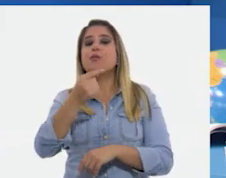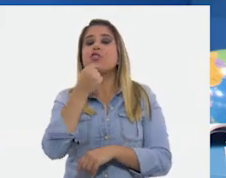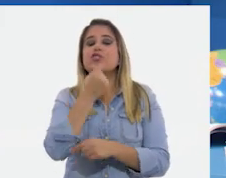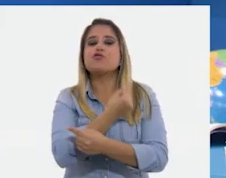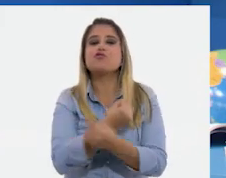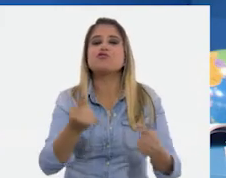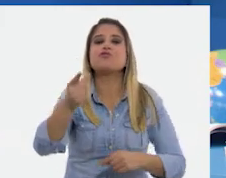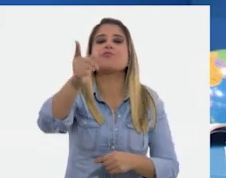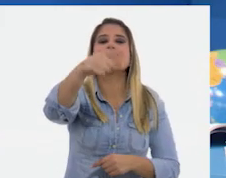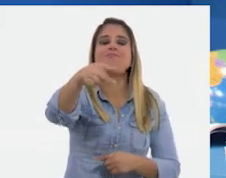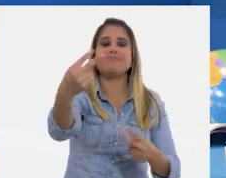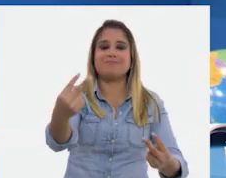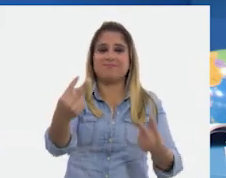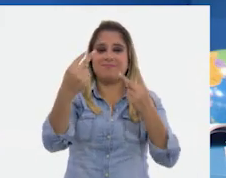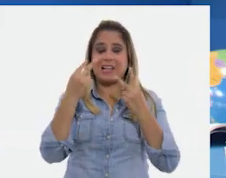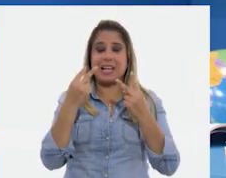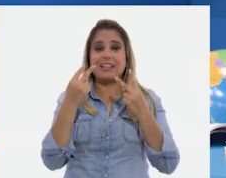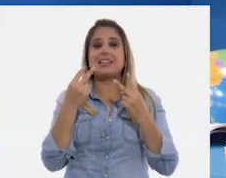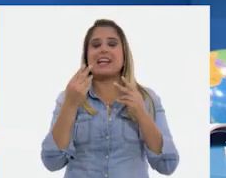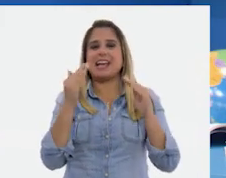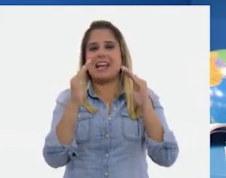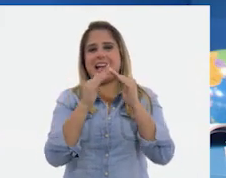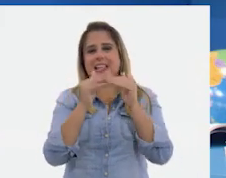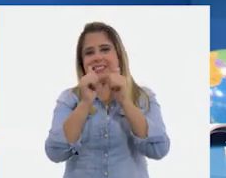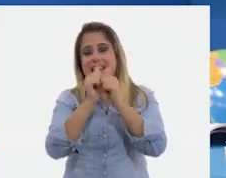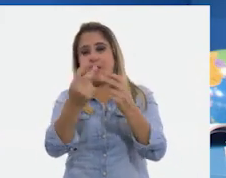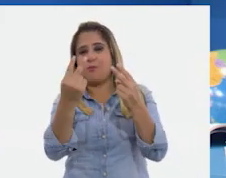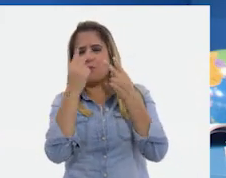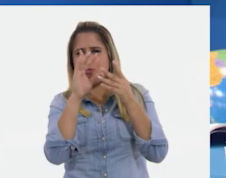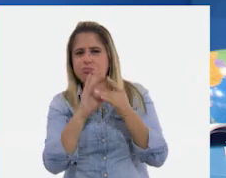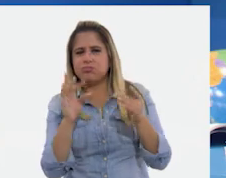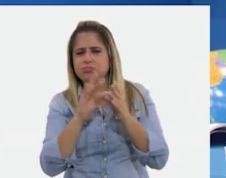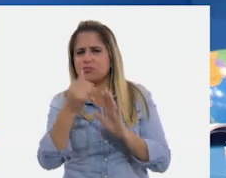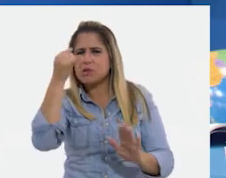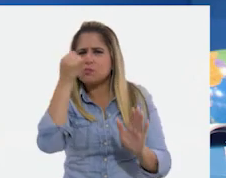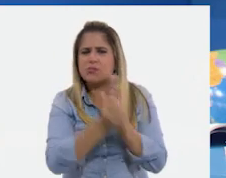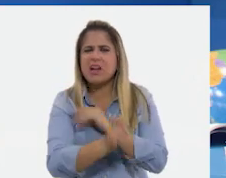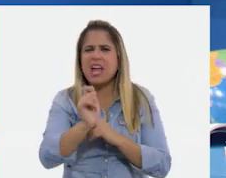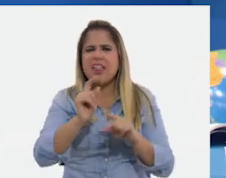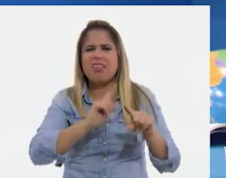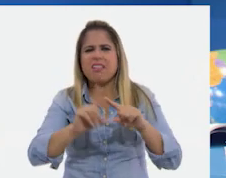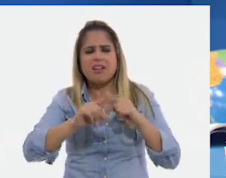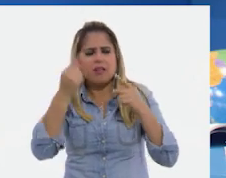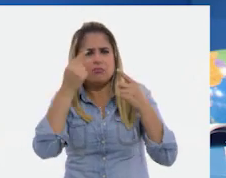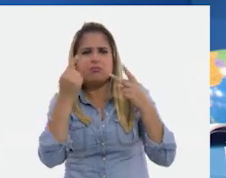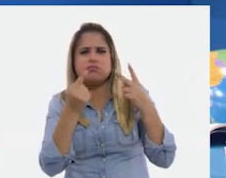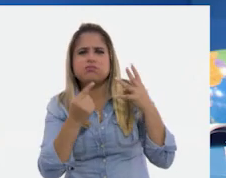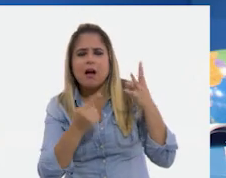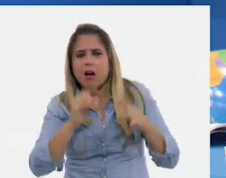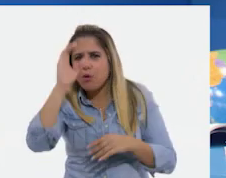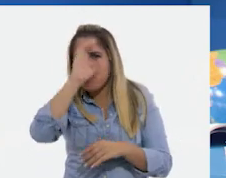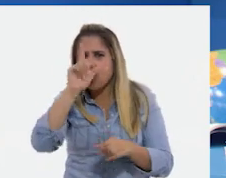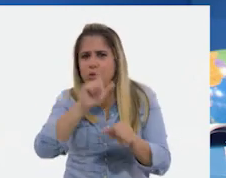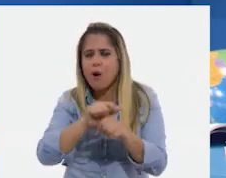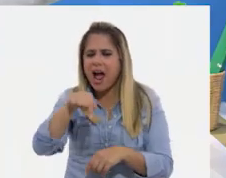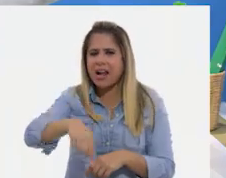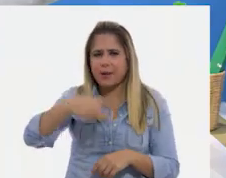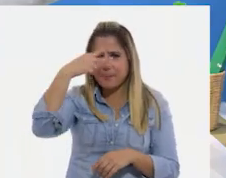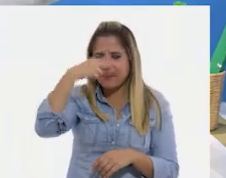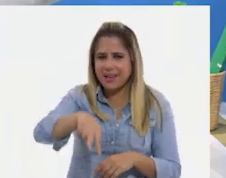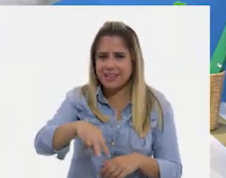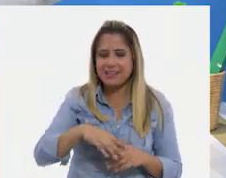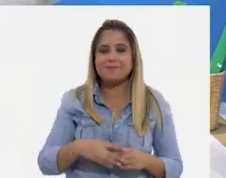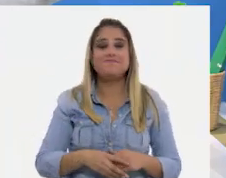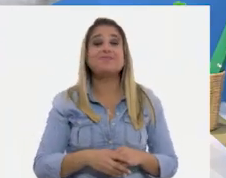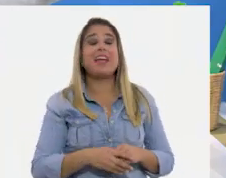casa. Además, podremos conocer varios aspectos de las culturas que convivimos aquí en México.